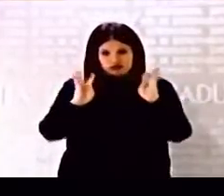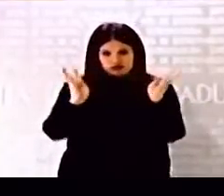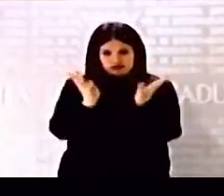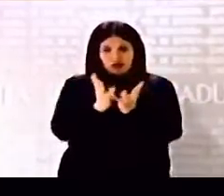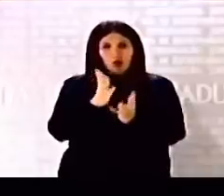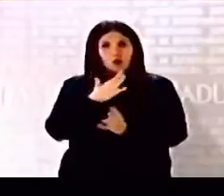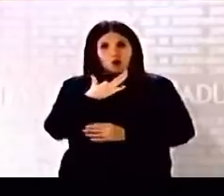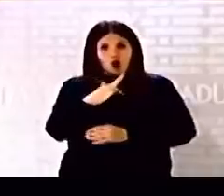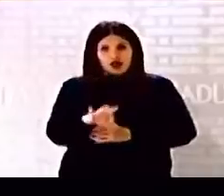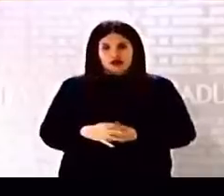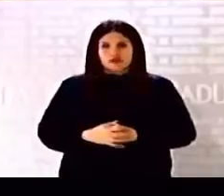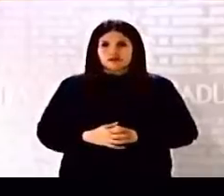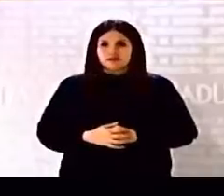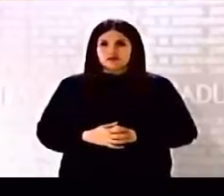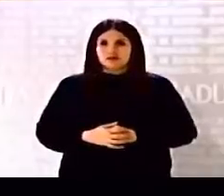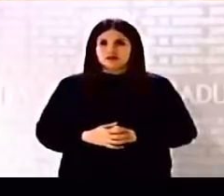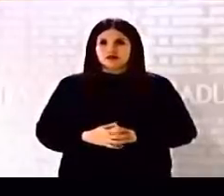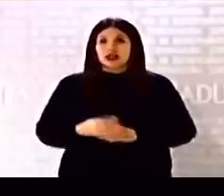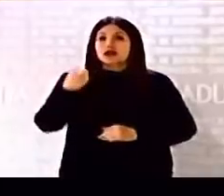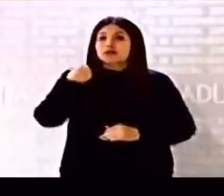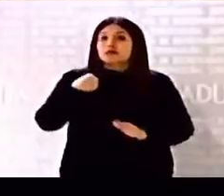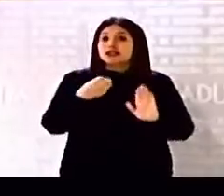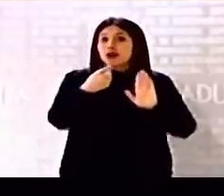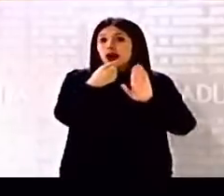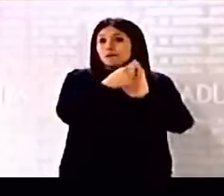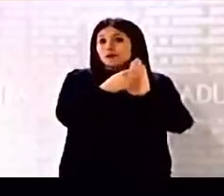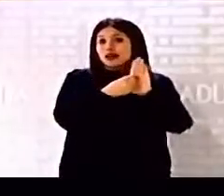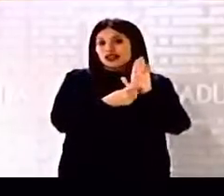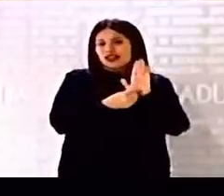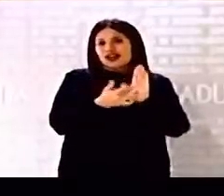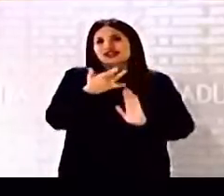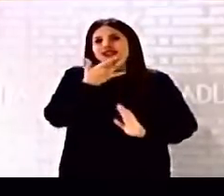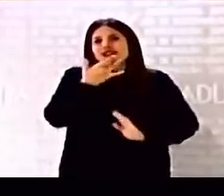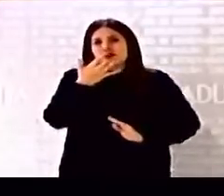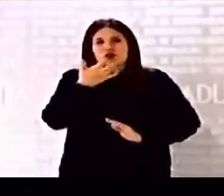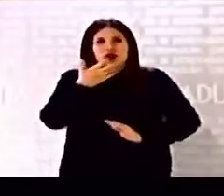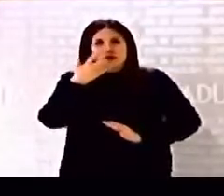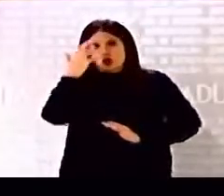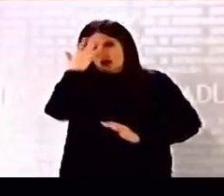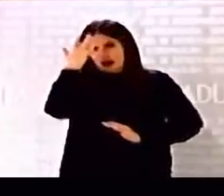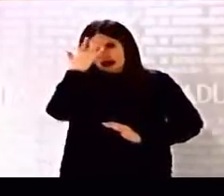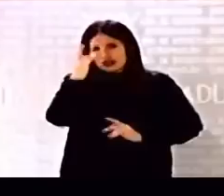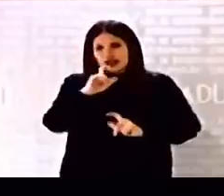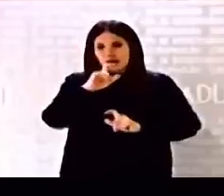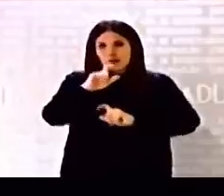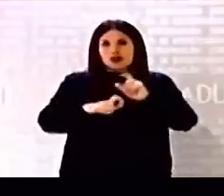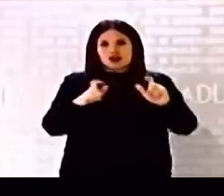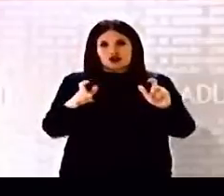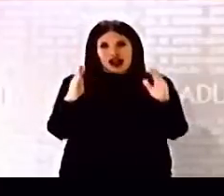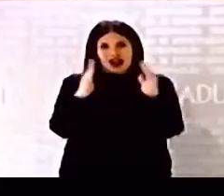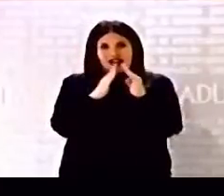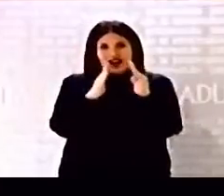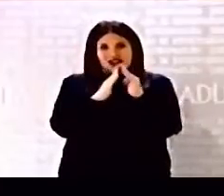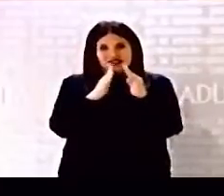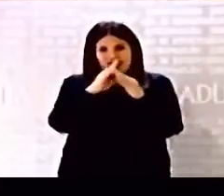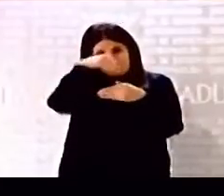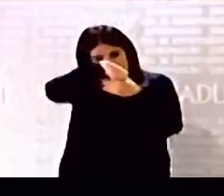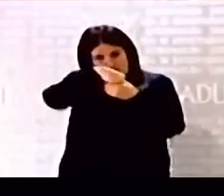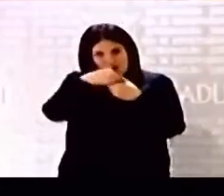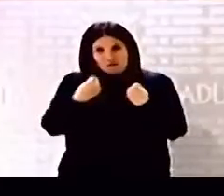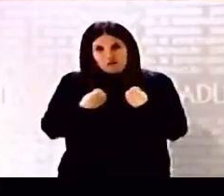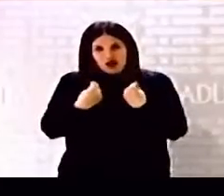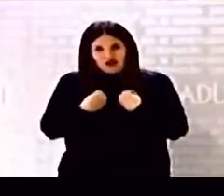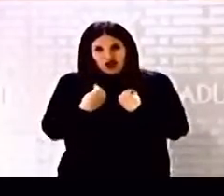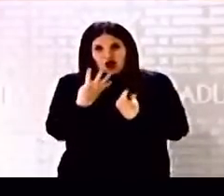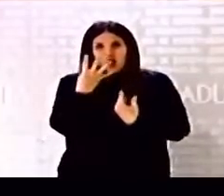Evidentemente, esta medida, si hay un núcleo de convivientes que supera los 4